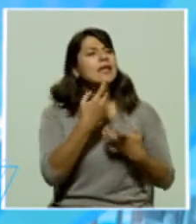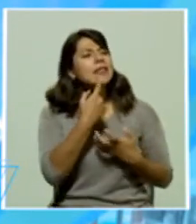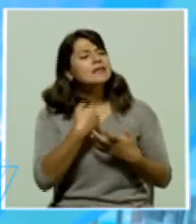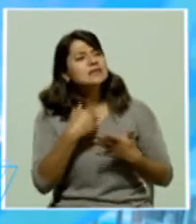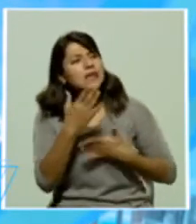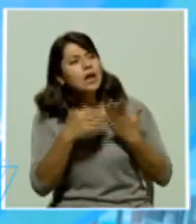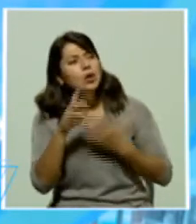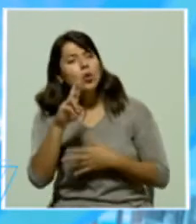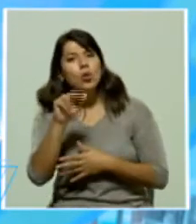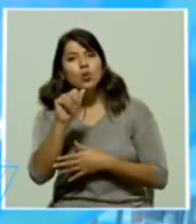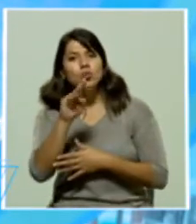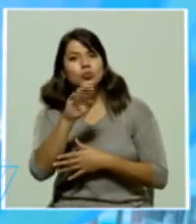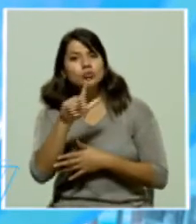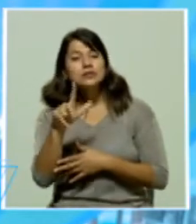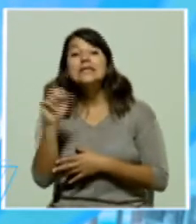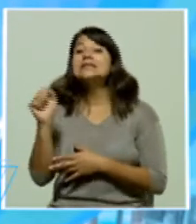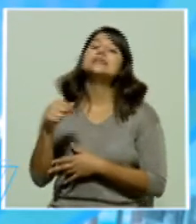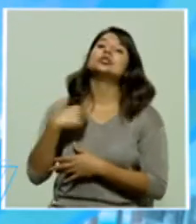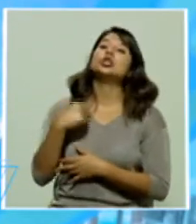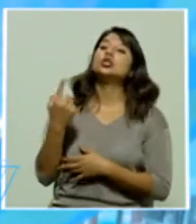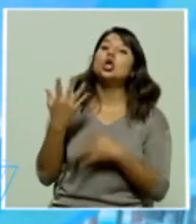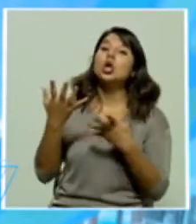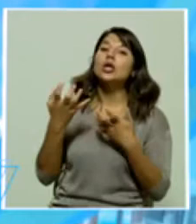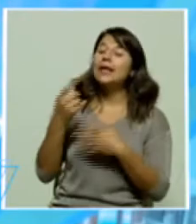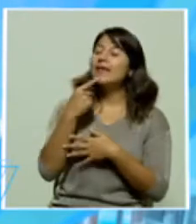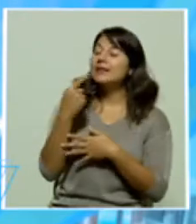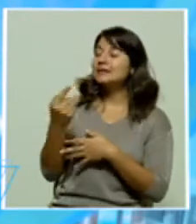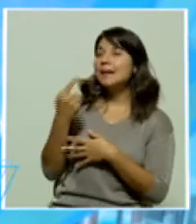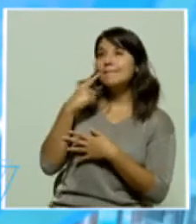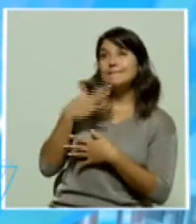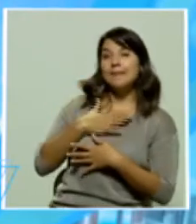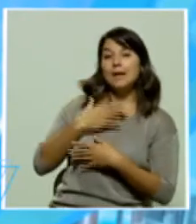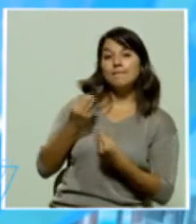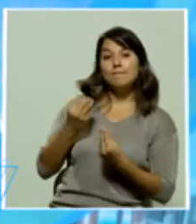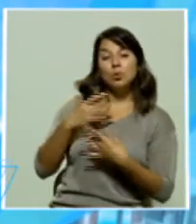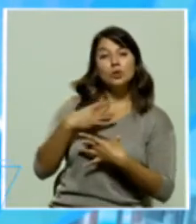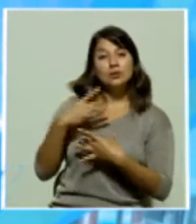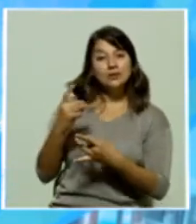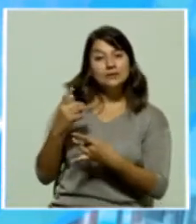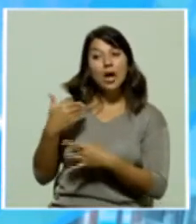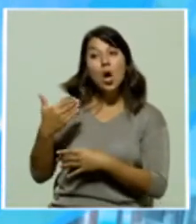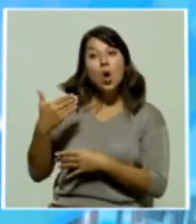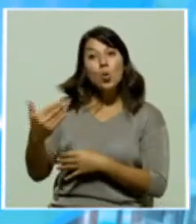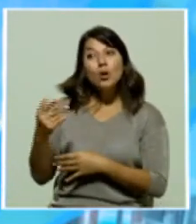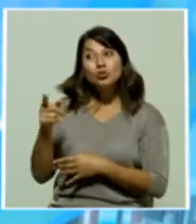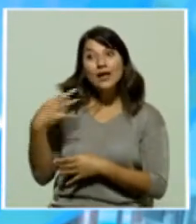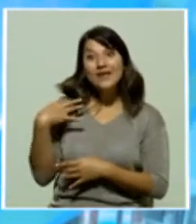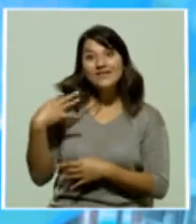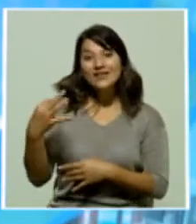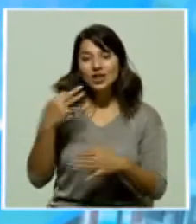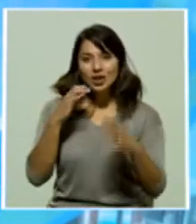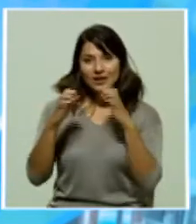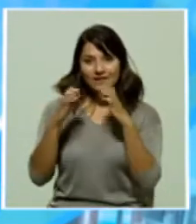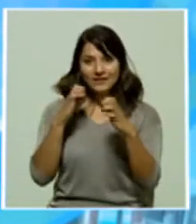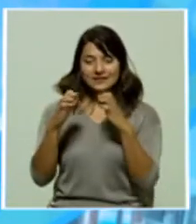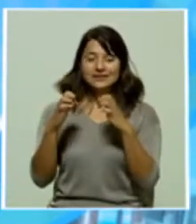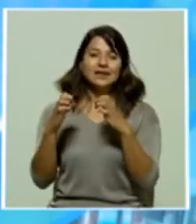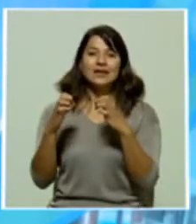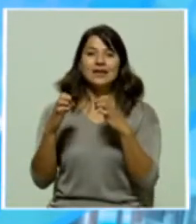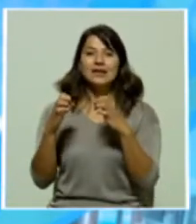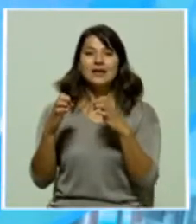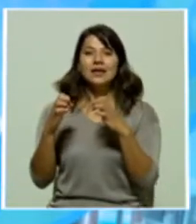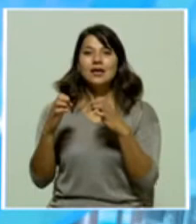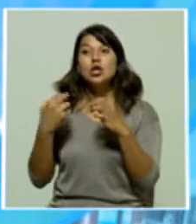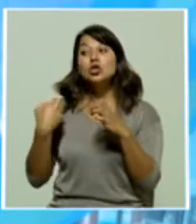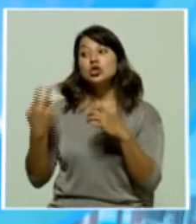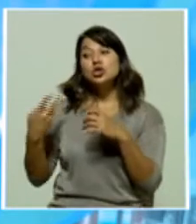Randall? Sí, iba a decirte nada más que a mí me llamó la atención que cuando nos invitaste a la entrevista, Ernesto, justamente